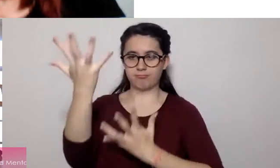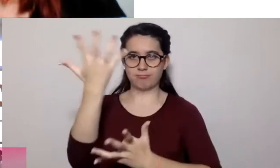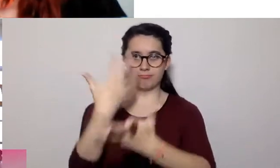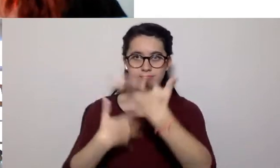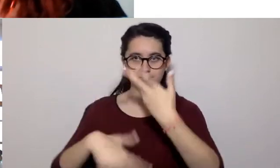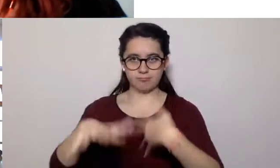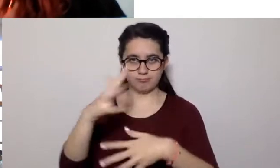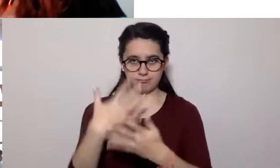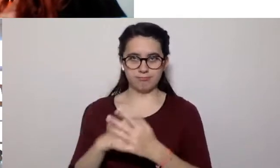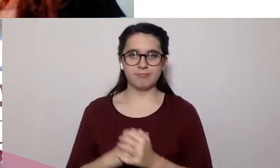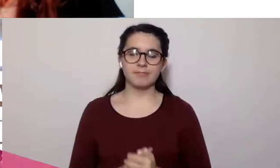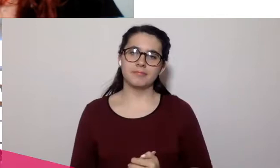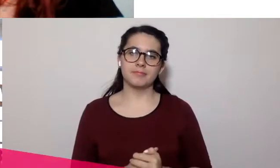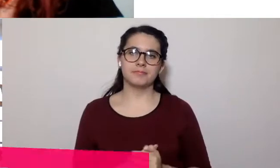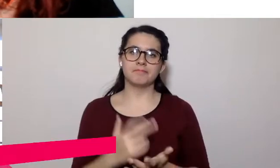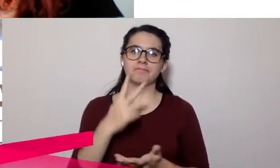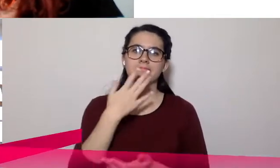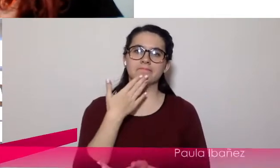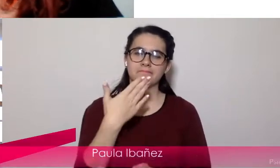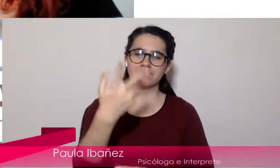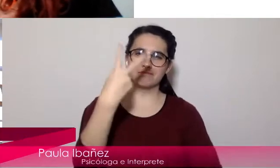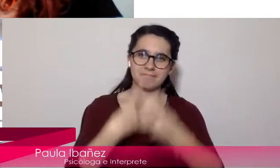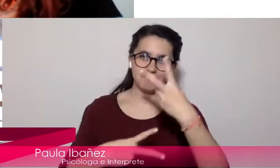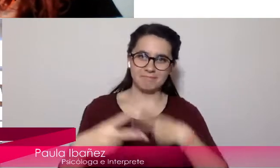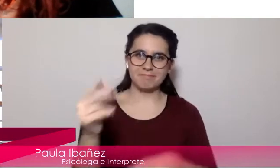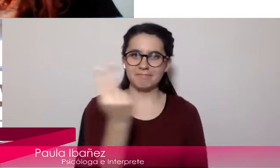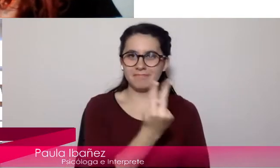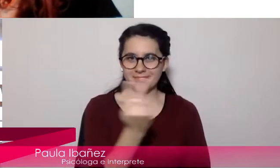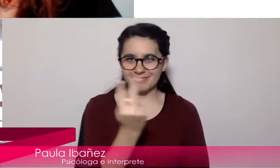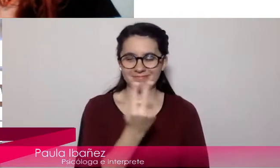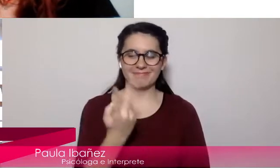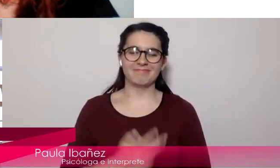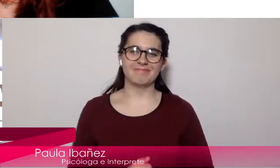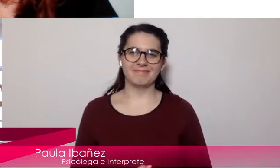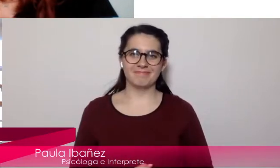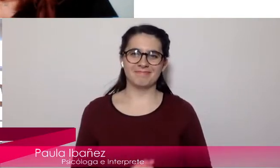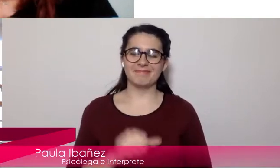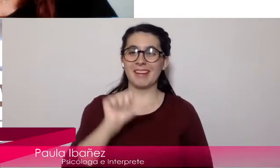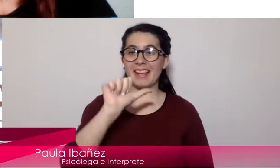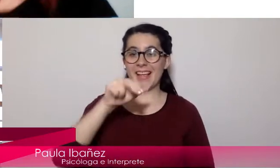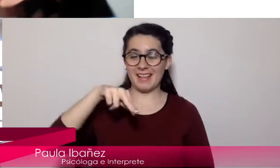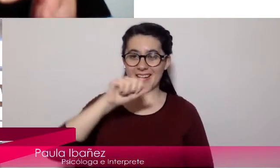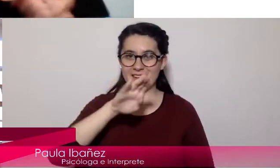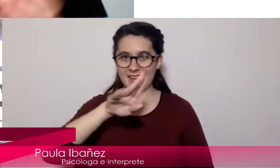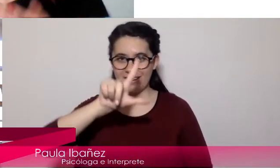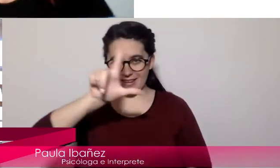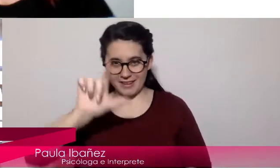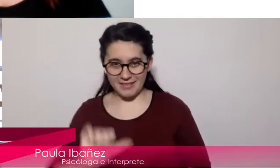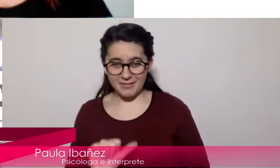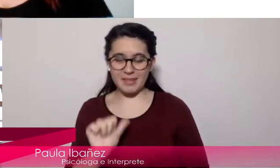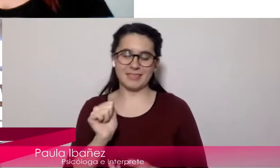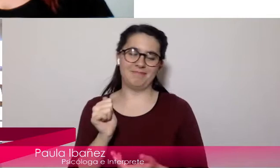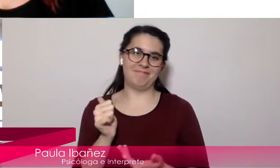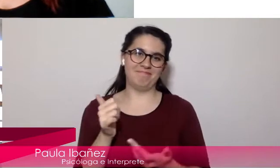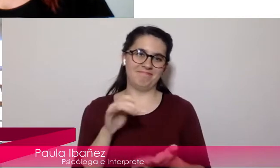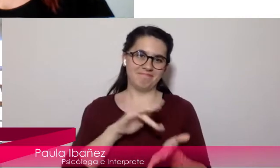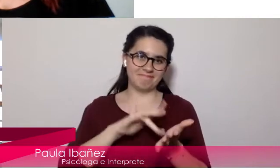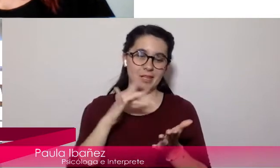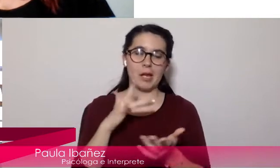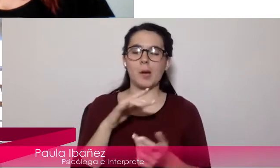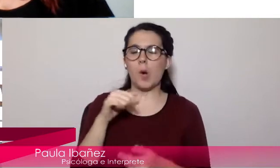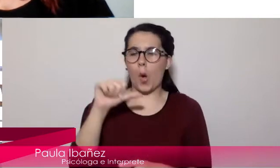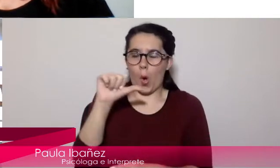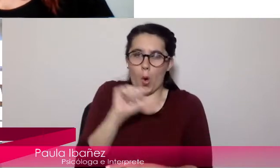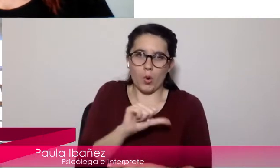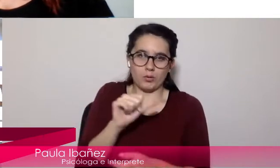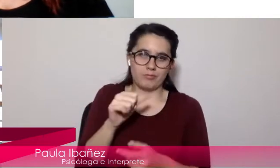Bienvenidas las dos. ¡Qué gusto! Hola, hola, Anabel, qué gusto. Nada más comentarte que